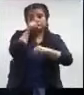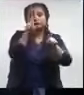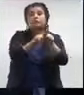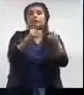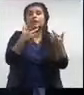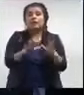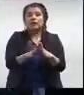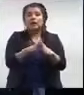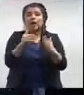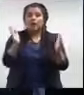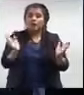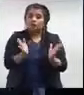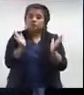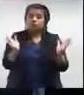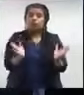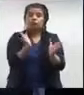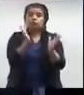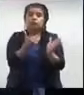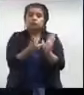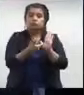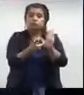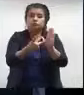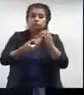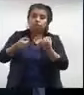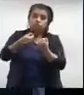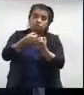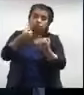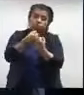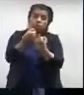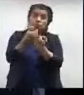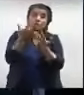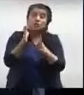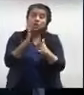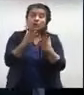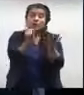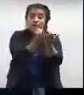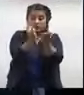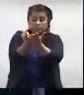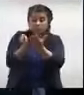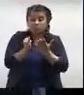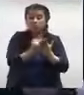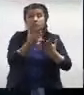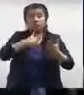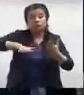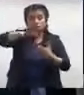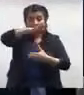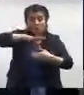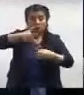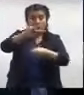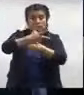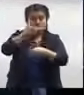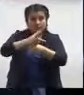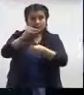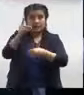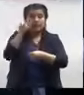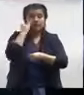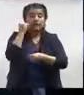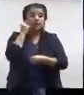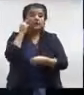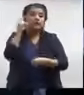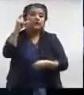de promover y apoyar las relaciones interinstitucionales de la DIGICRI a nivel nacional, así como las de